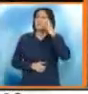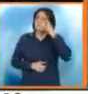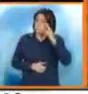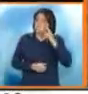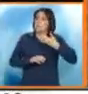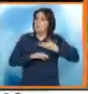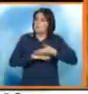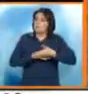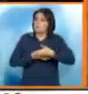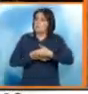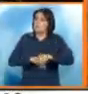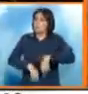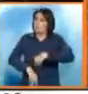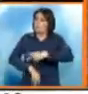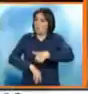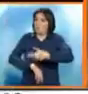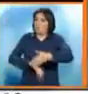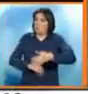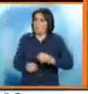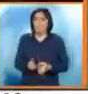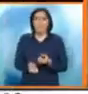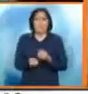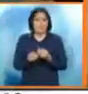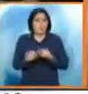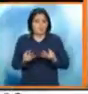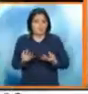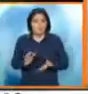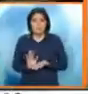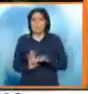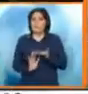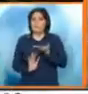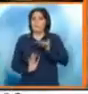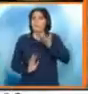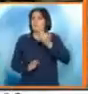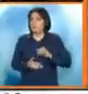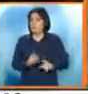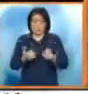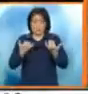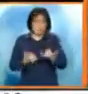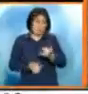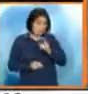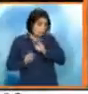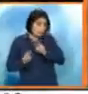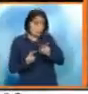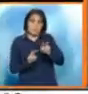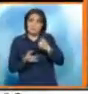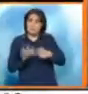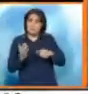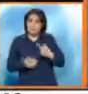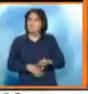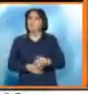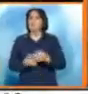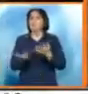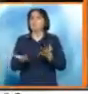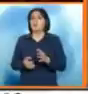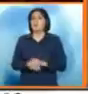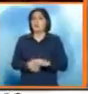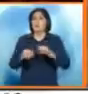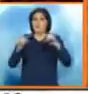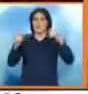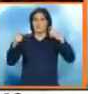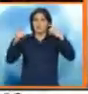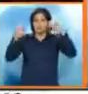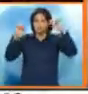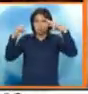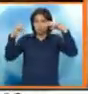pasen las horas, esta cifra vaya en aumento. En este momento nosotros estamos viendo que se está cortando la luz